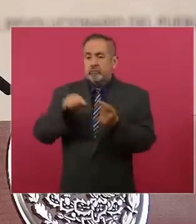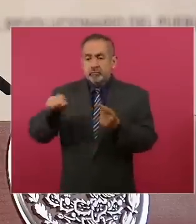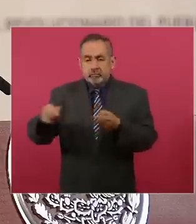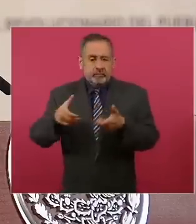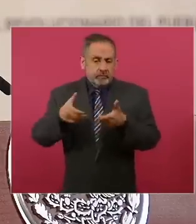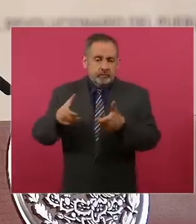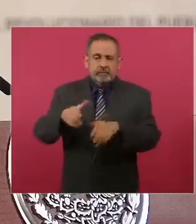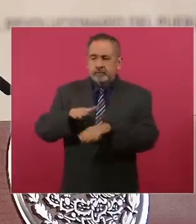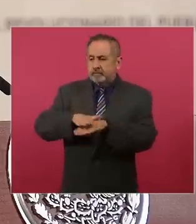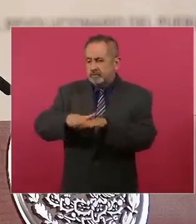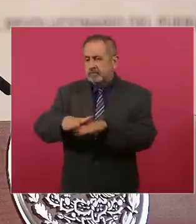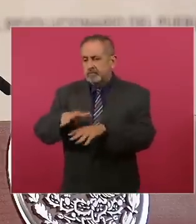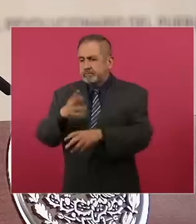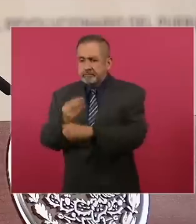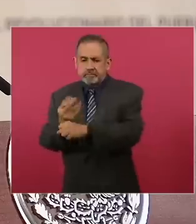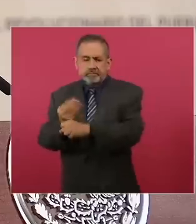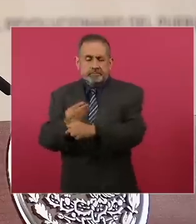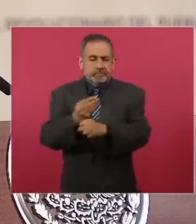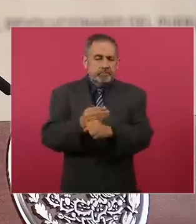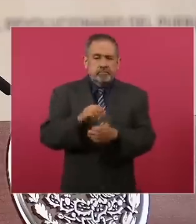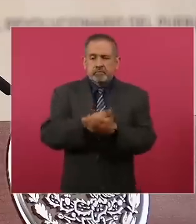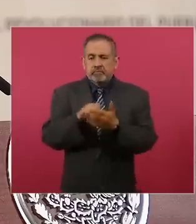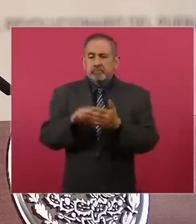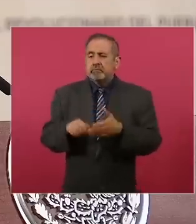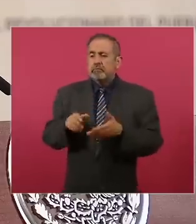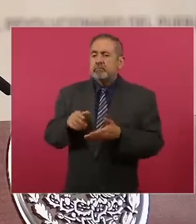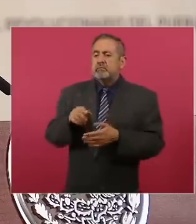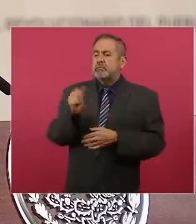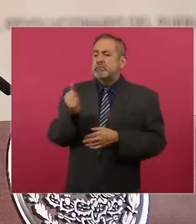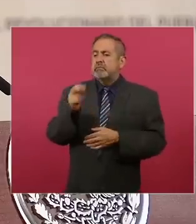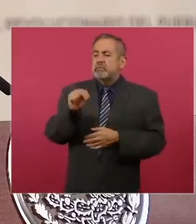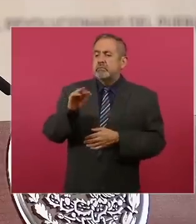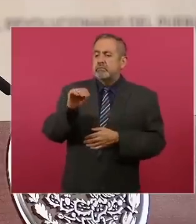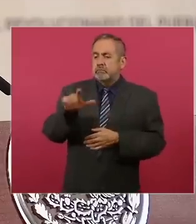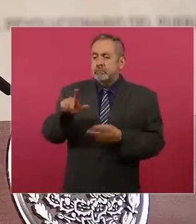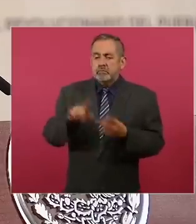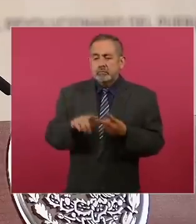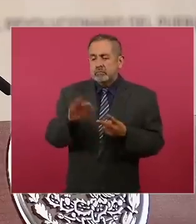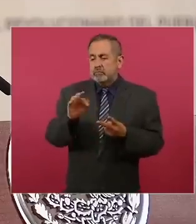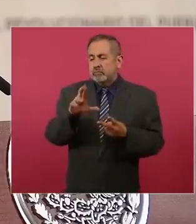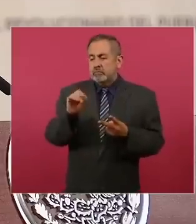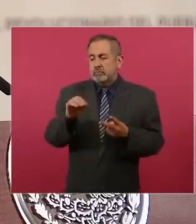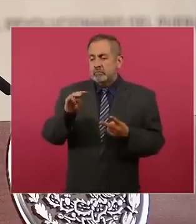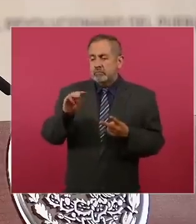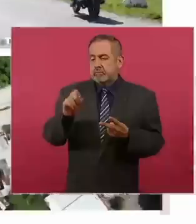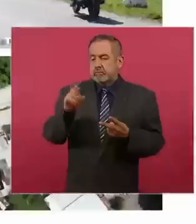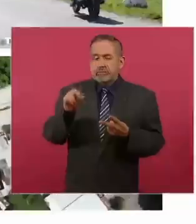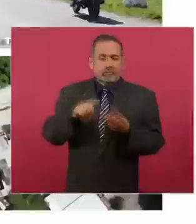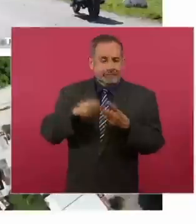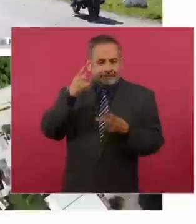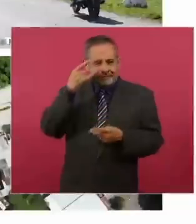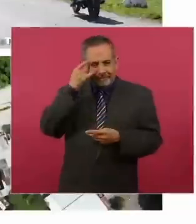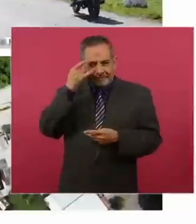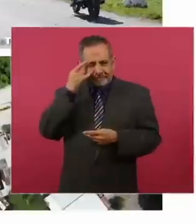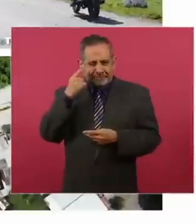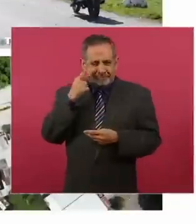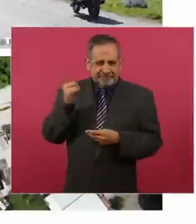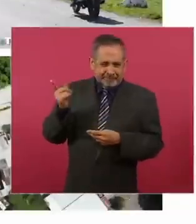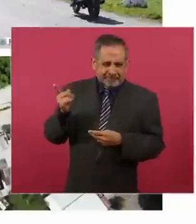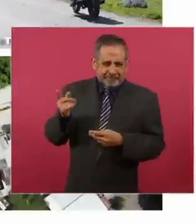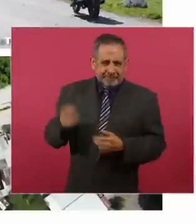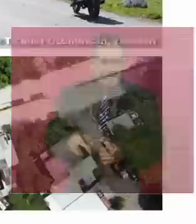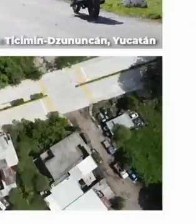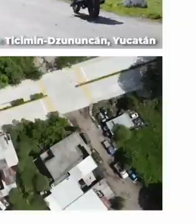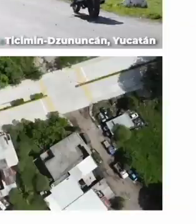caminos cosecheros, como los realizados en los ejidos Don Samuel y Francisco y Madero de Escárcega, Campeche, y las calles con